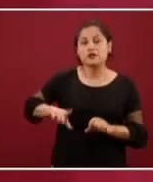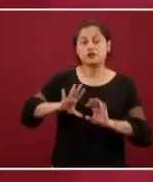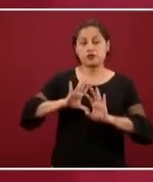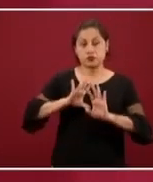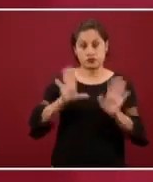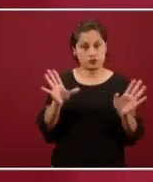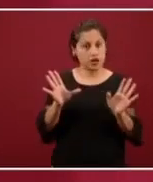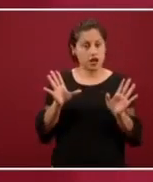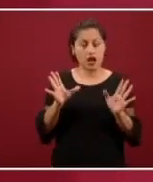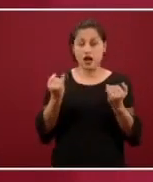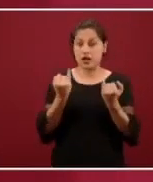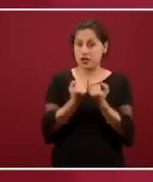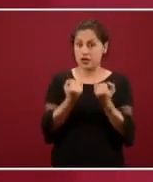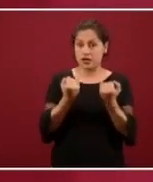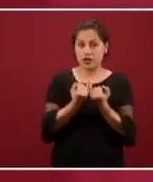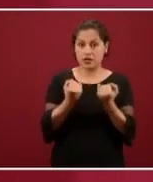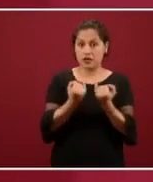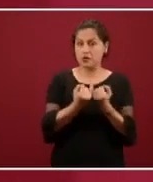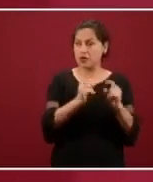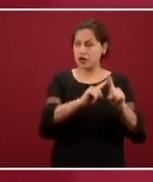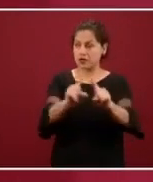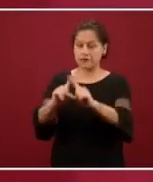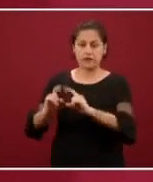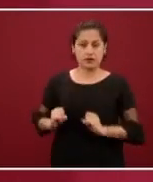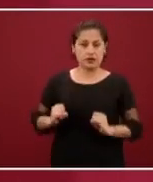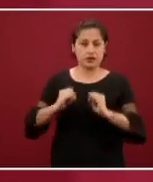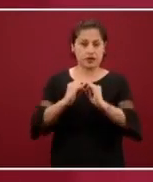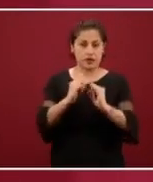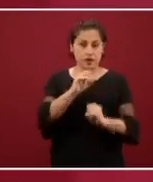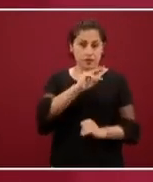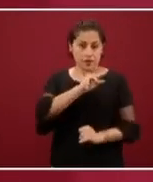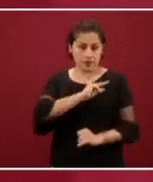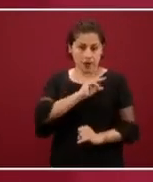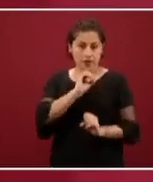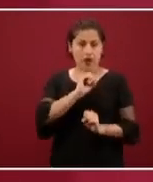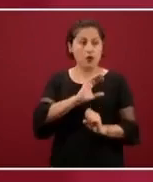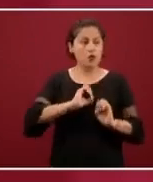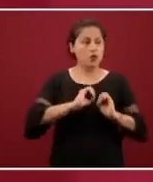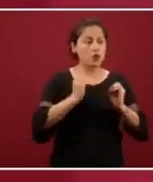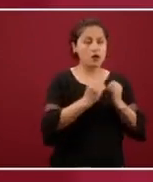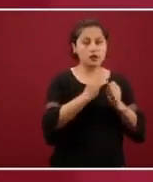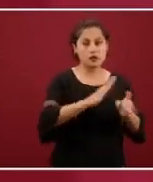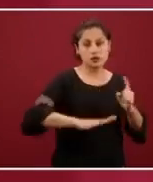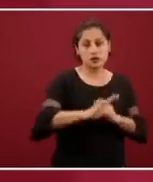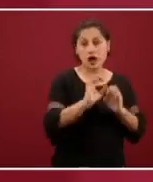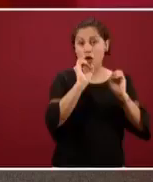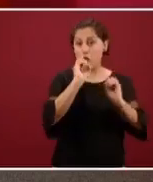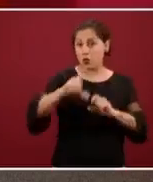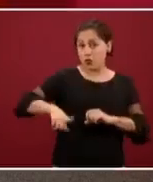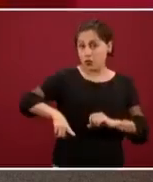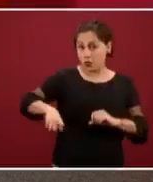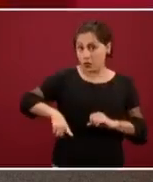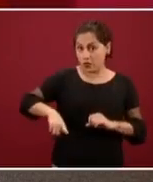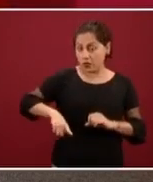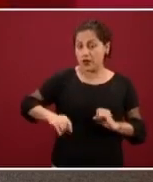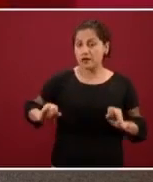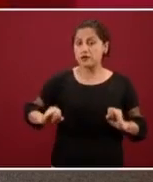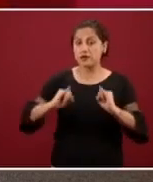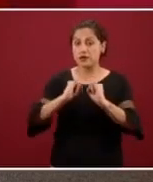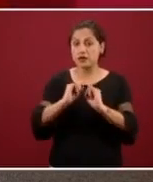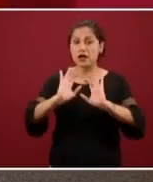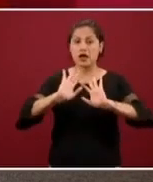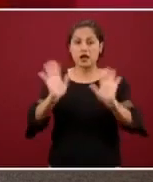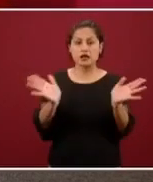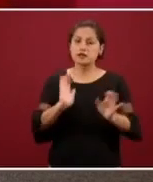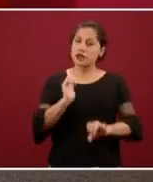otra dependencia o organización pública, social o privada, lo que estamos planteando en esta Jornada Nacional de Sana